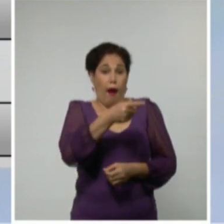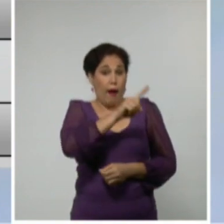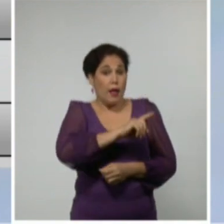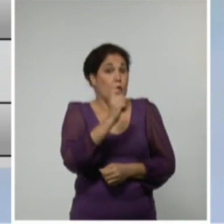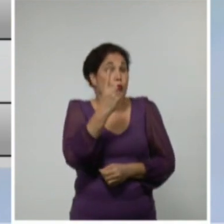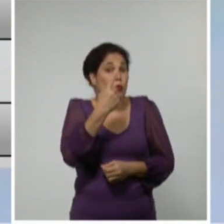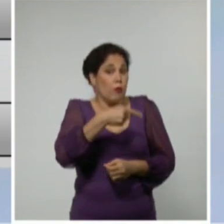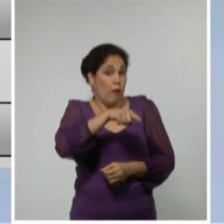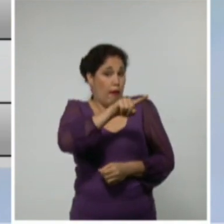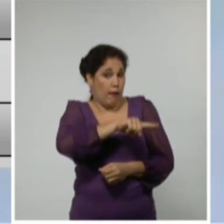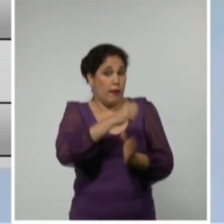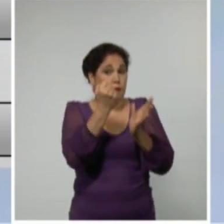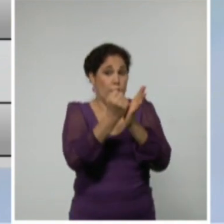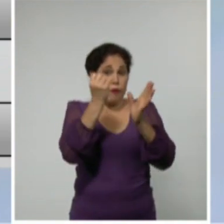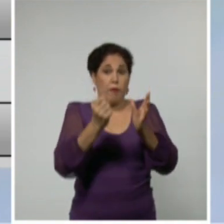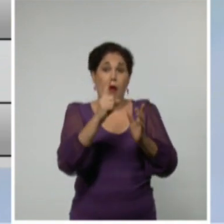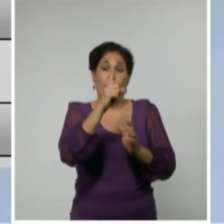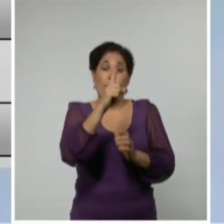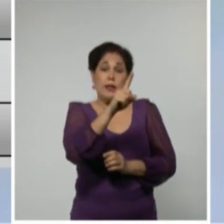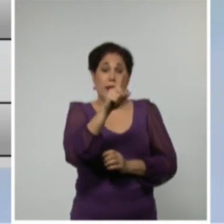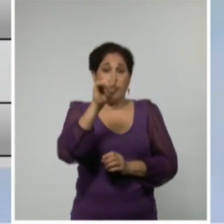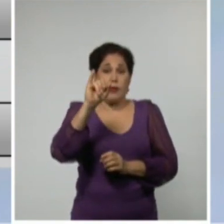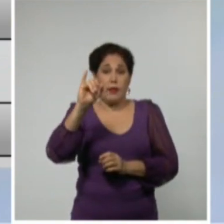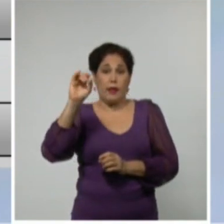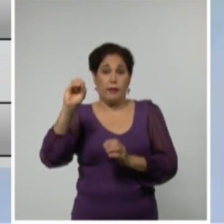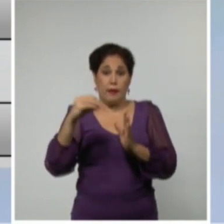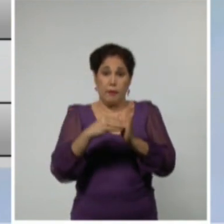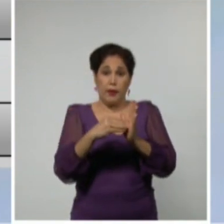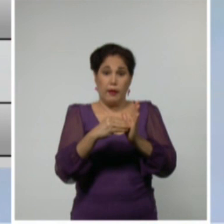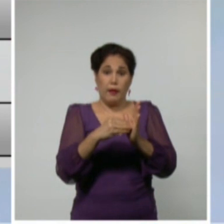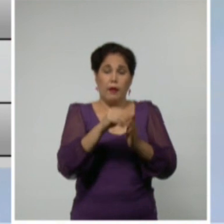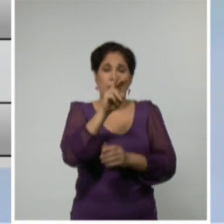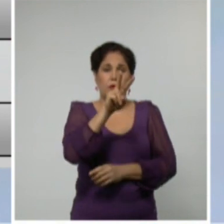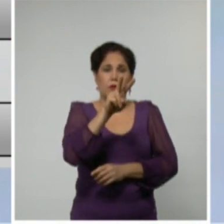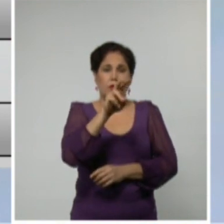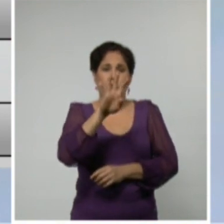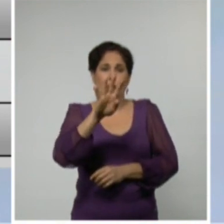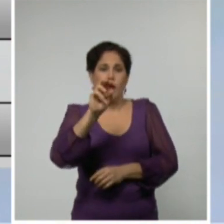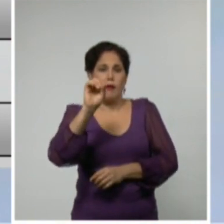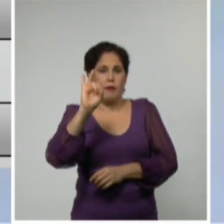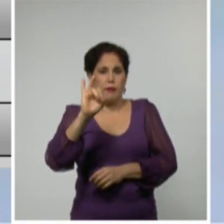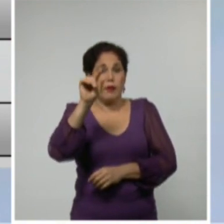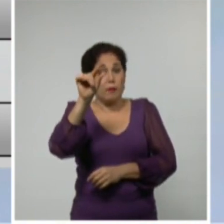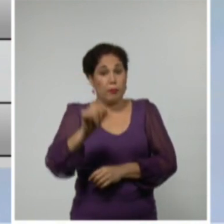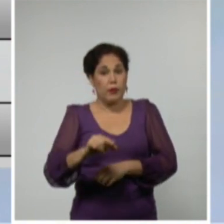dijo que Cuba tiene hoy menos casos confirmados, se encuentra en el pronóstico favorable que